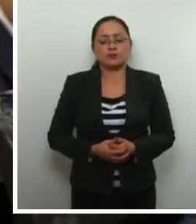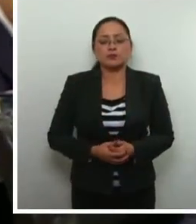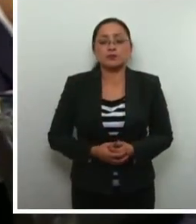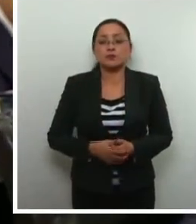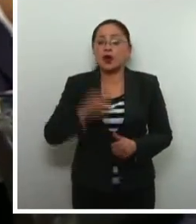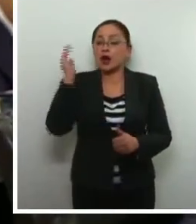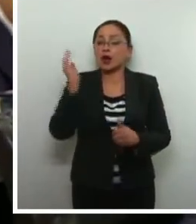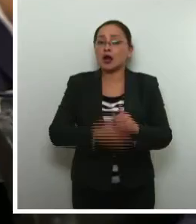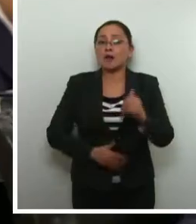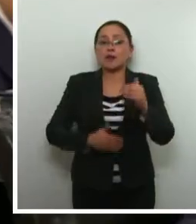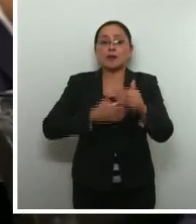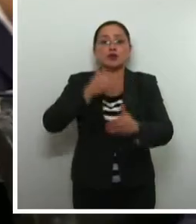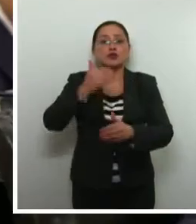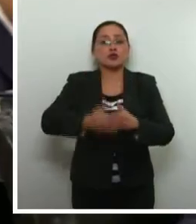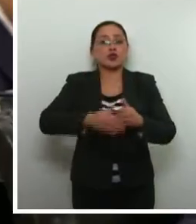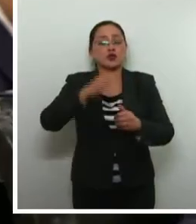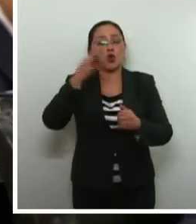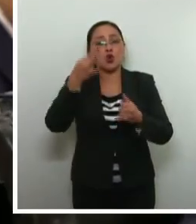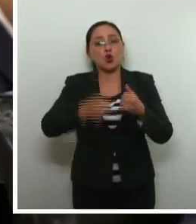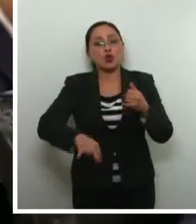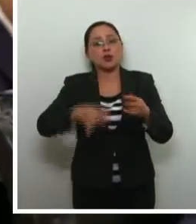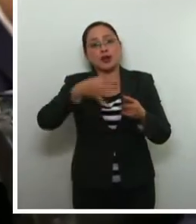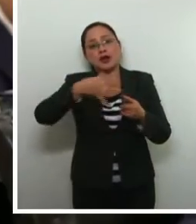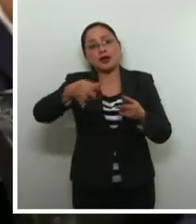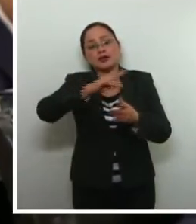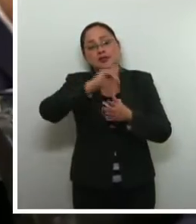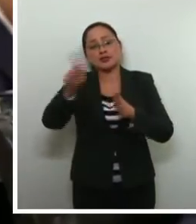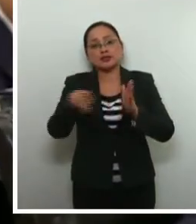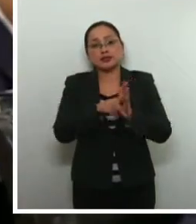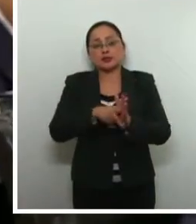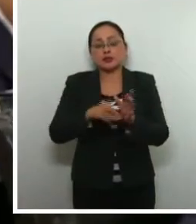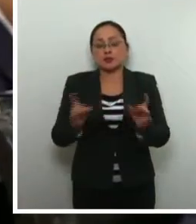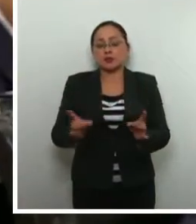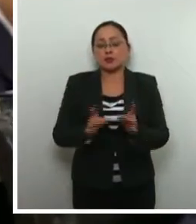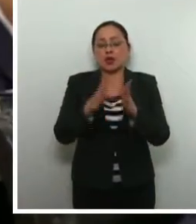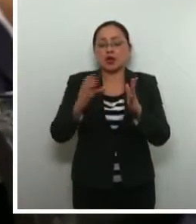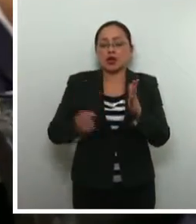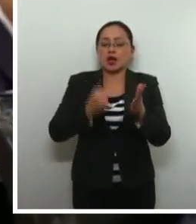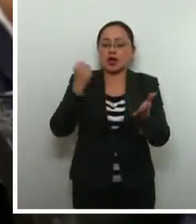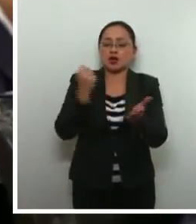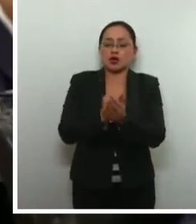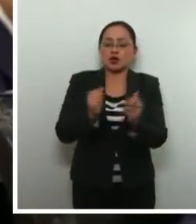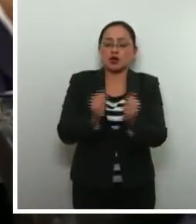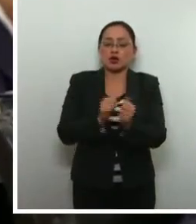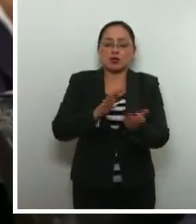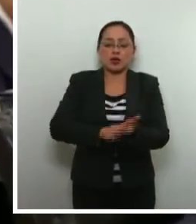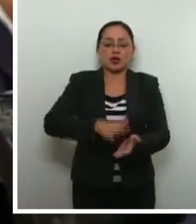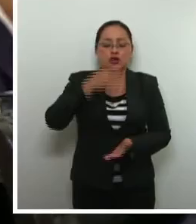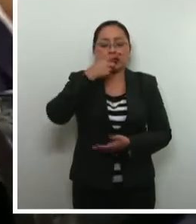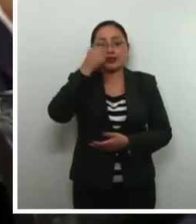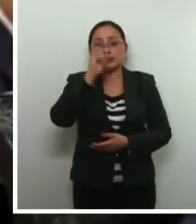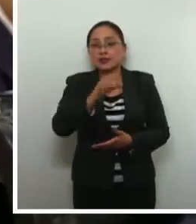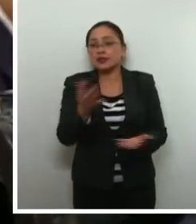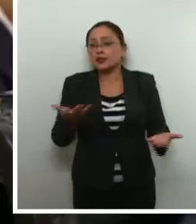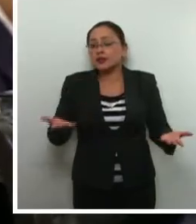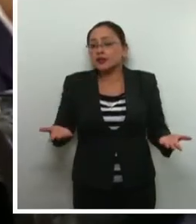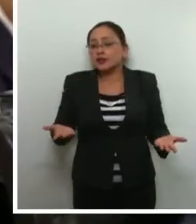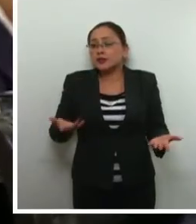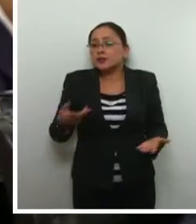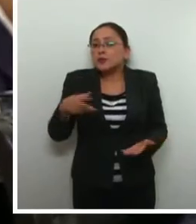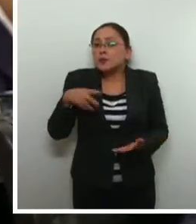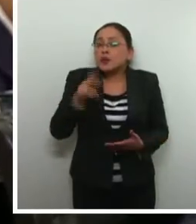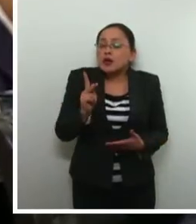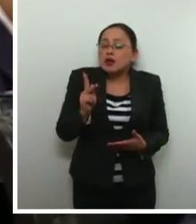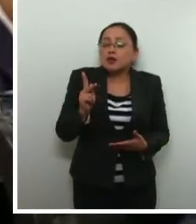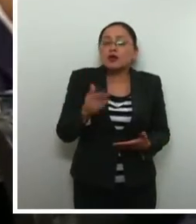Termina el proceso, se agota la última reserva que casualmente se aprueba con mayoría calificada. Pero